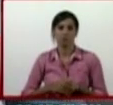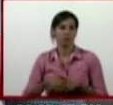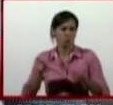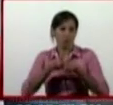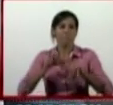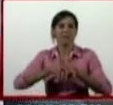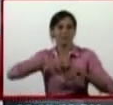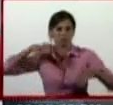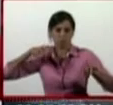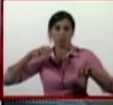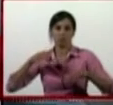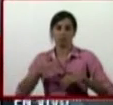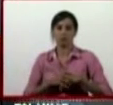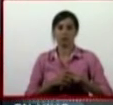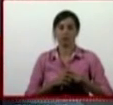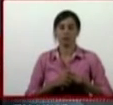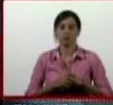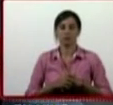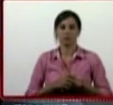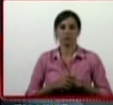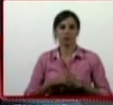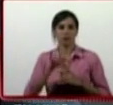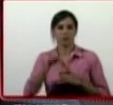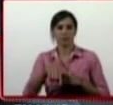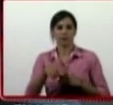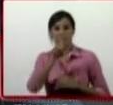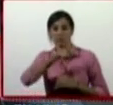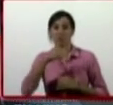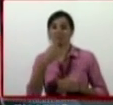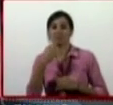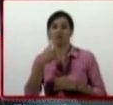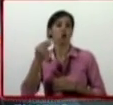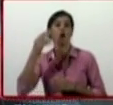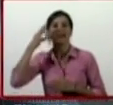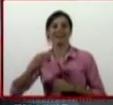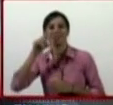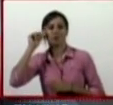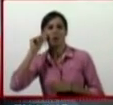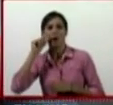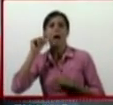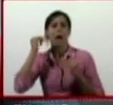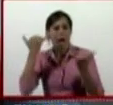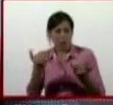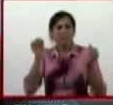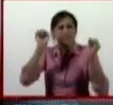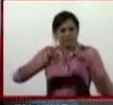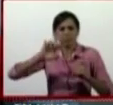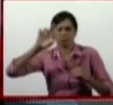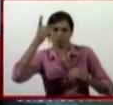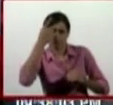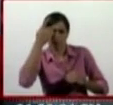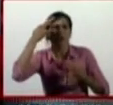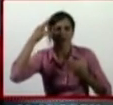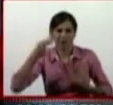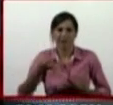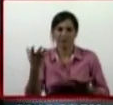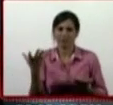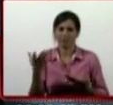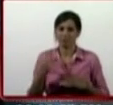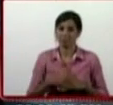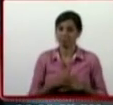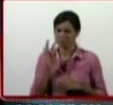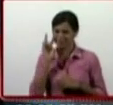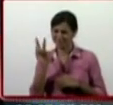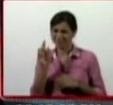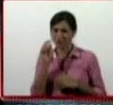mayoría. Ahora inclusive los que se dicen no creyentes son más creyentes. Ustedes hubieran visto a